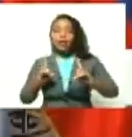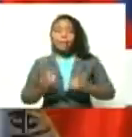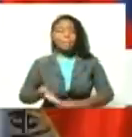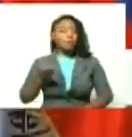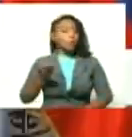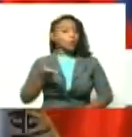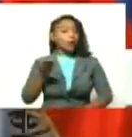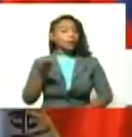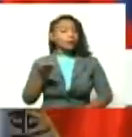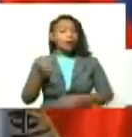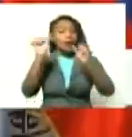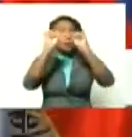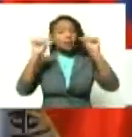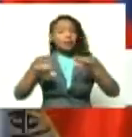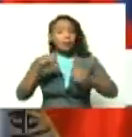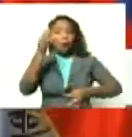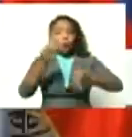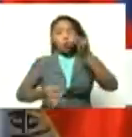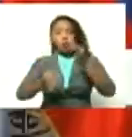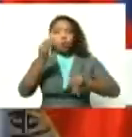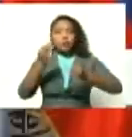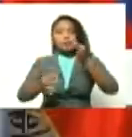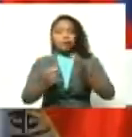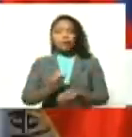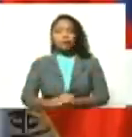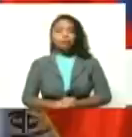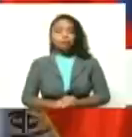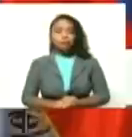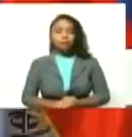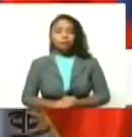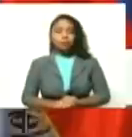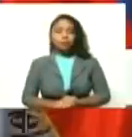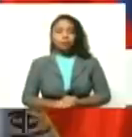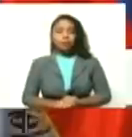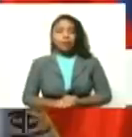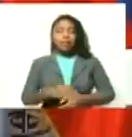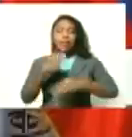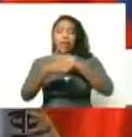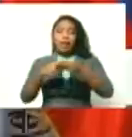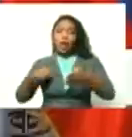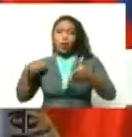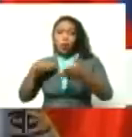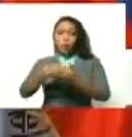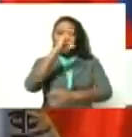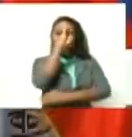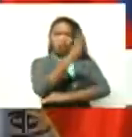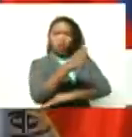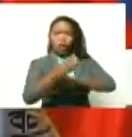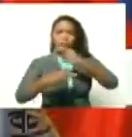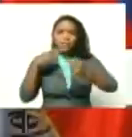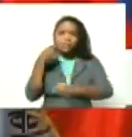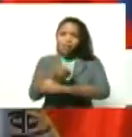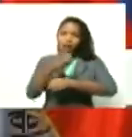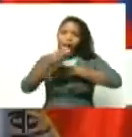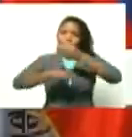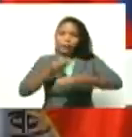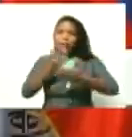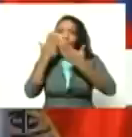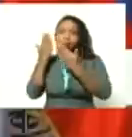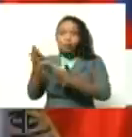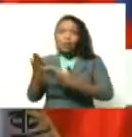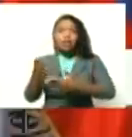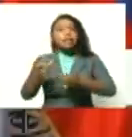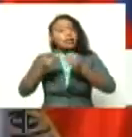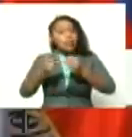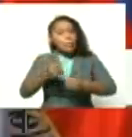particularmente el sistema de justicia, y dar los golpes certeros que deben hacerse y que queden